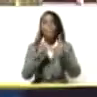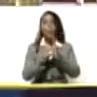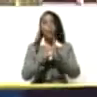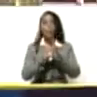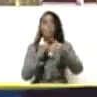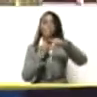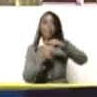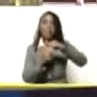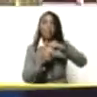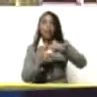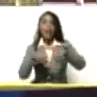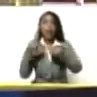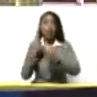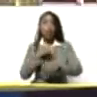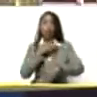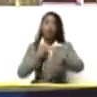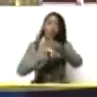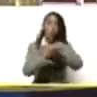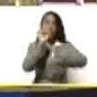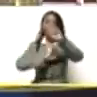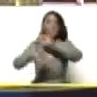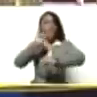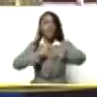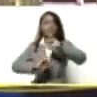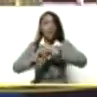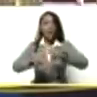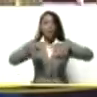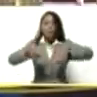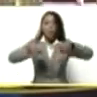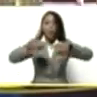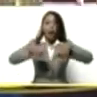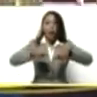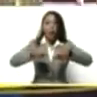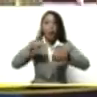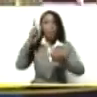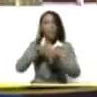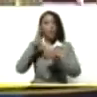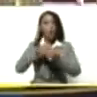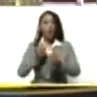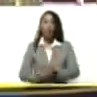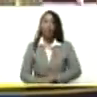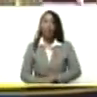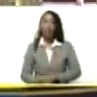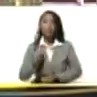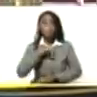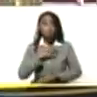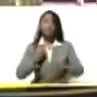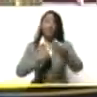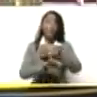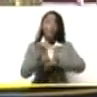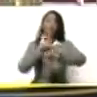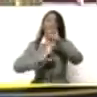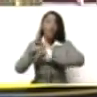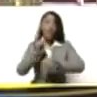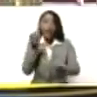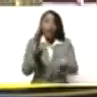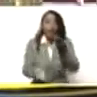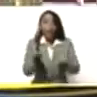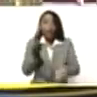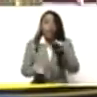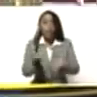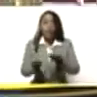hemos salido a defender el mercado petrolero hemos salido a defender la estabilidad